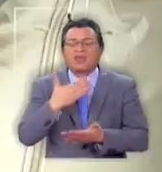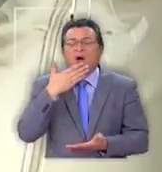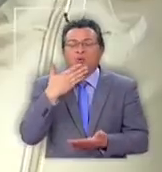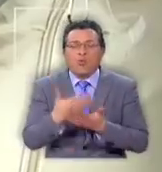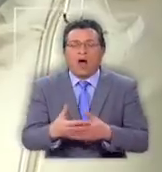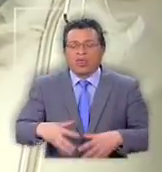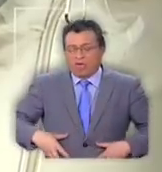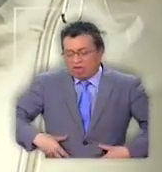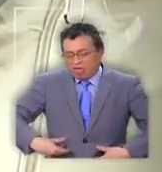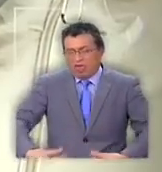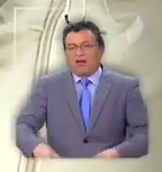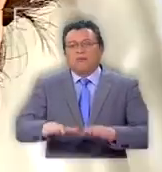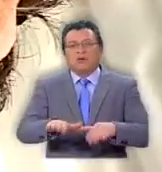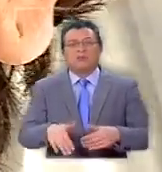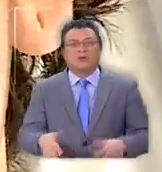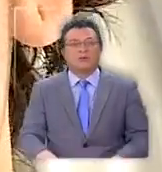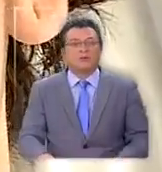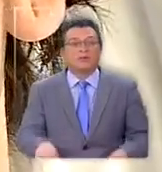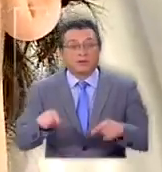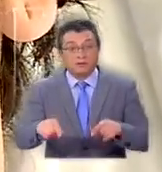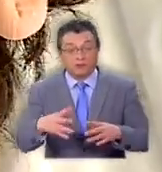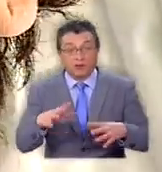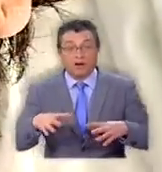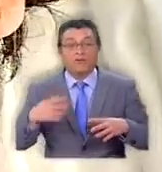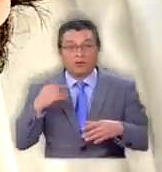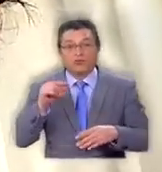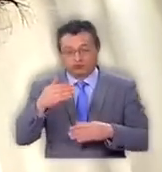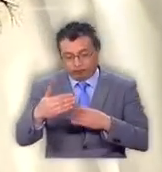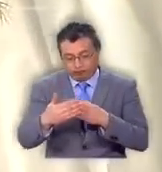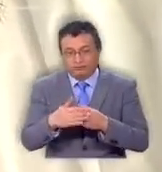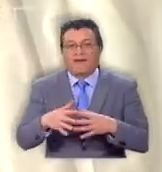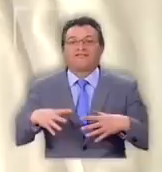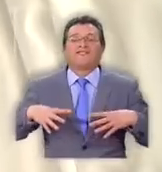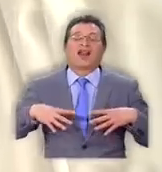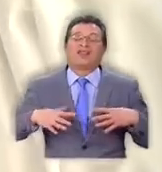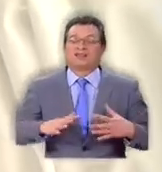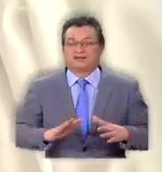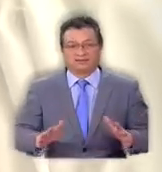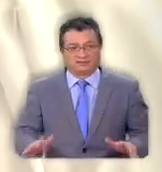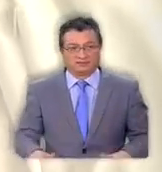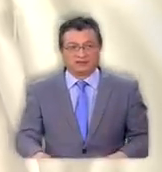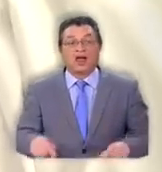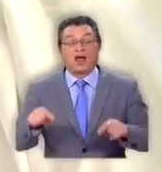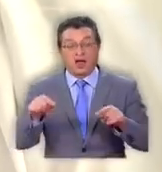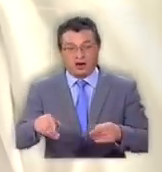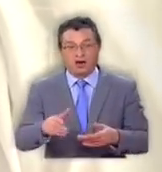terminar? ¿Son los días para ser feliz? Son los días para ser feliz. Ya es el